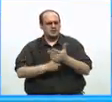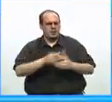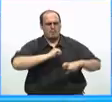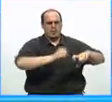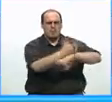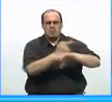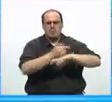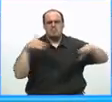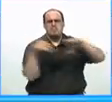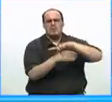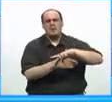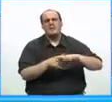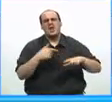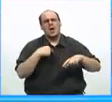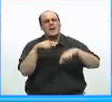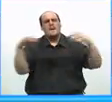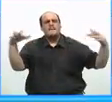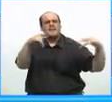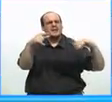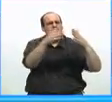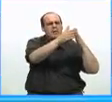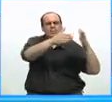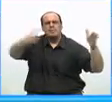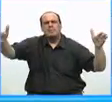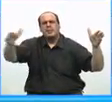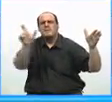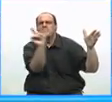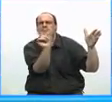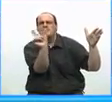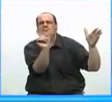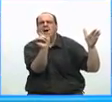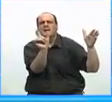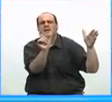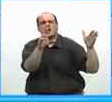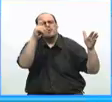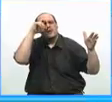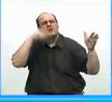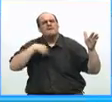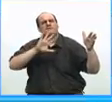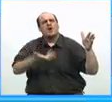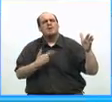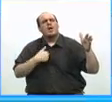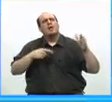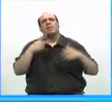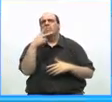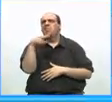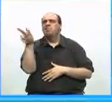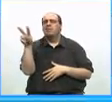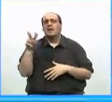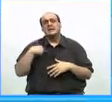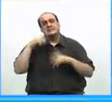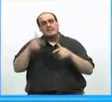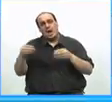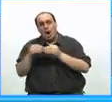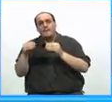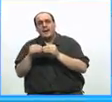por ahí se toma un momento un descanso de varios minutos e incluso por ahí también el equipo tiene que acostumbrar a darle más la pelota para que él